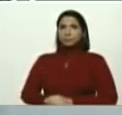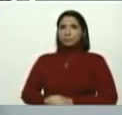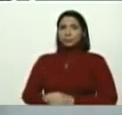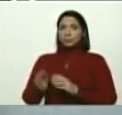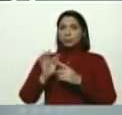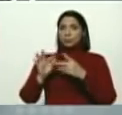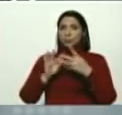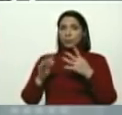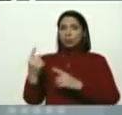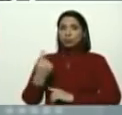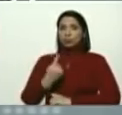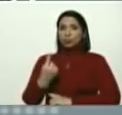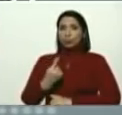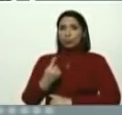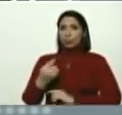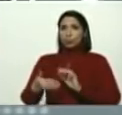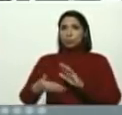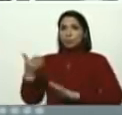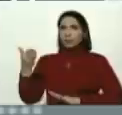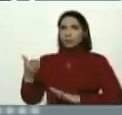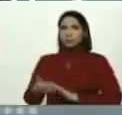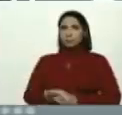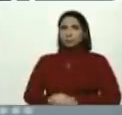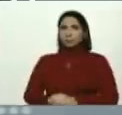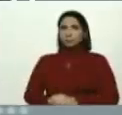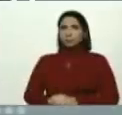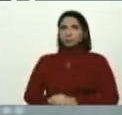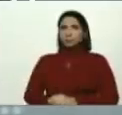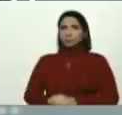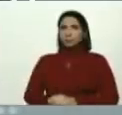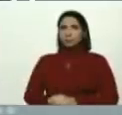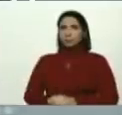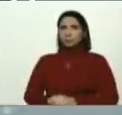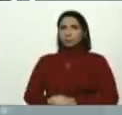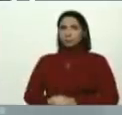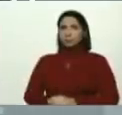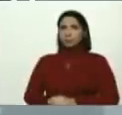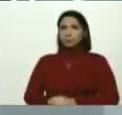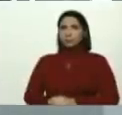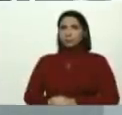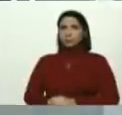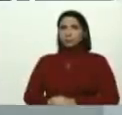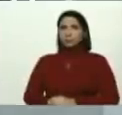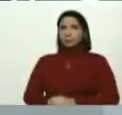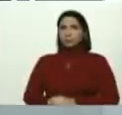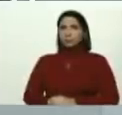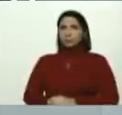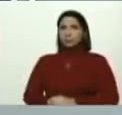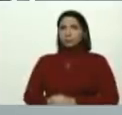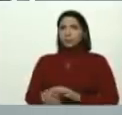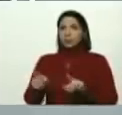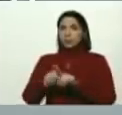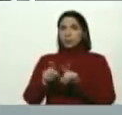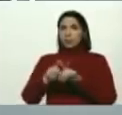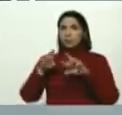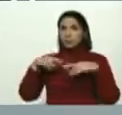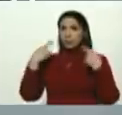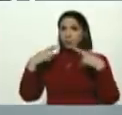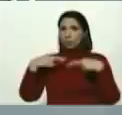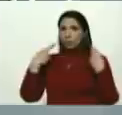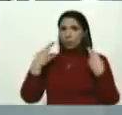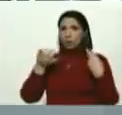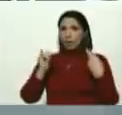Funcionarán solo para llevar, ¿verdad, vicepresidenta? Es así, de 1 de la tarde a 5 de la tarde. Al igual que los restaurantes que hay en el